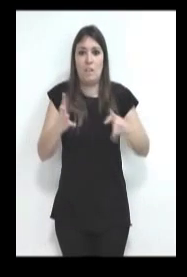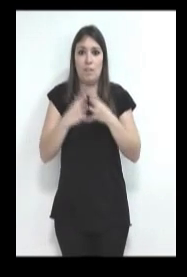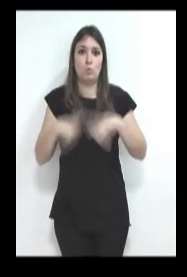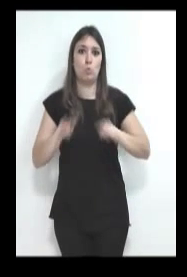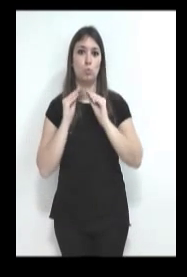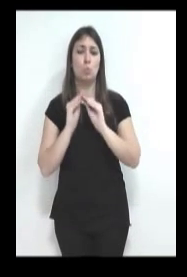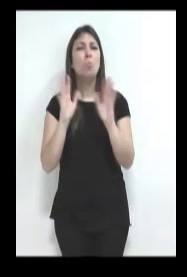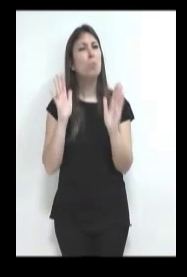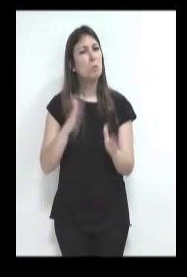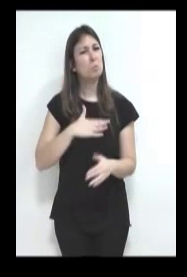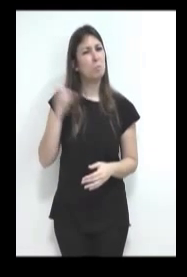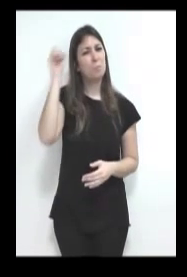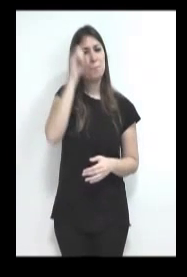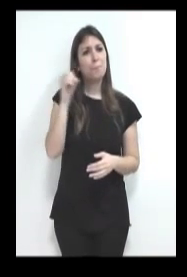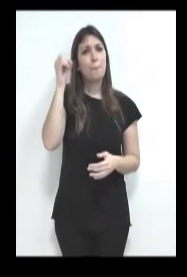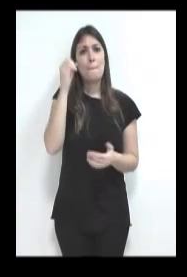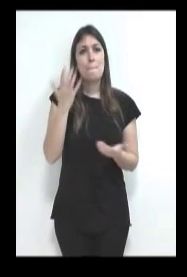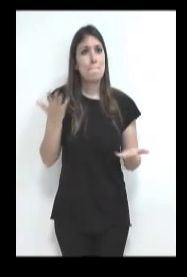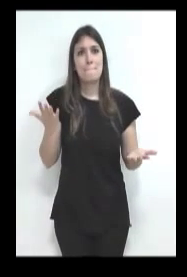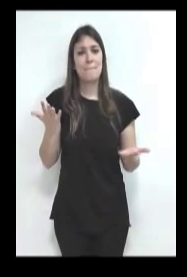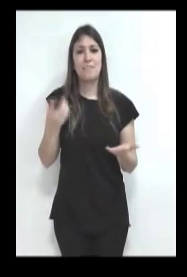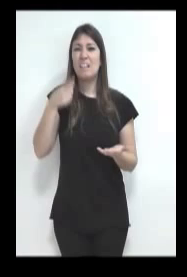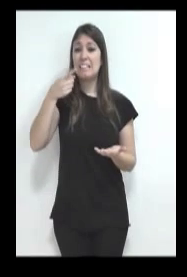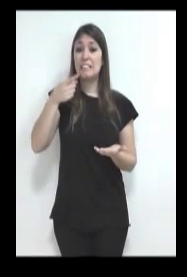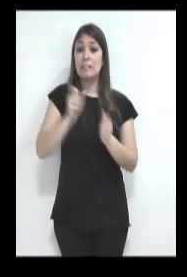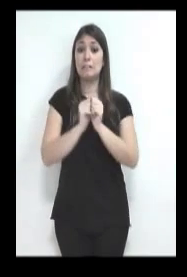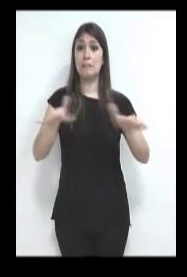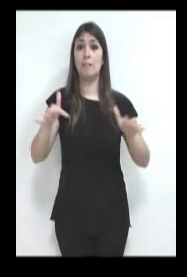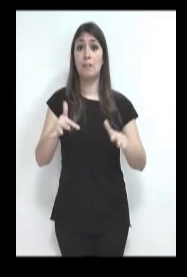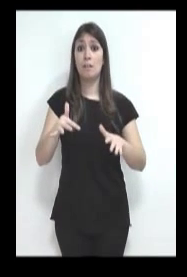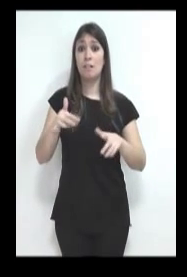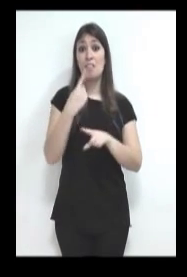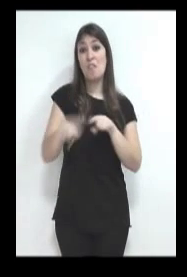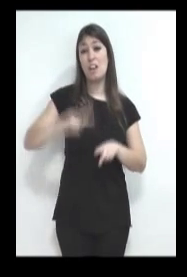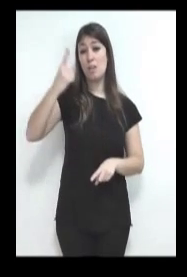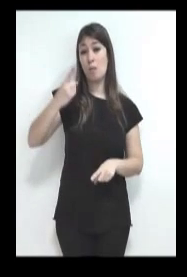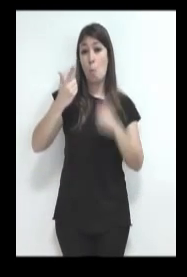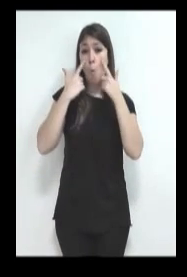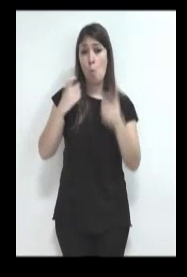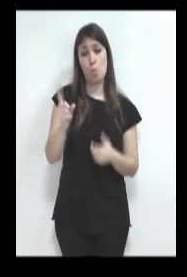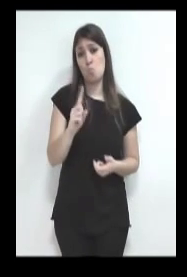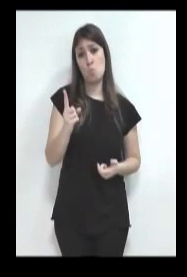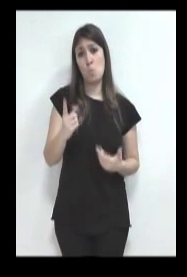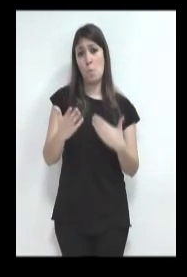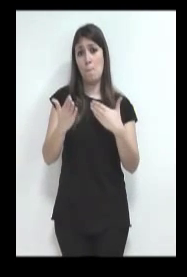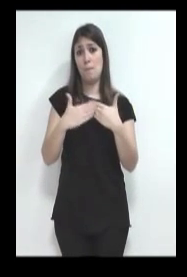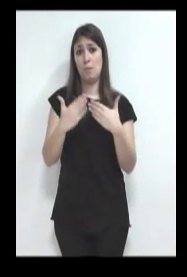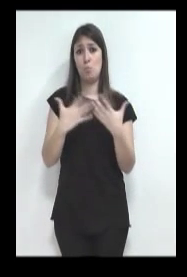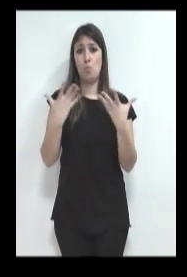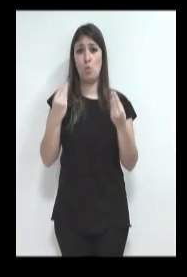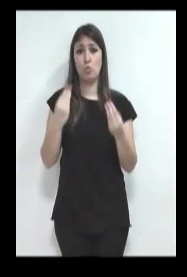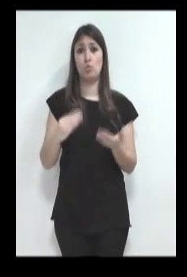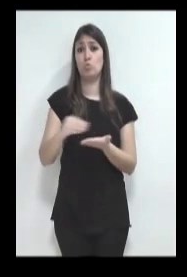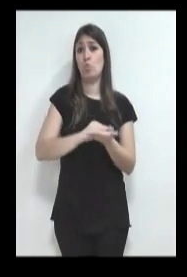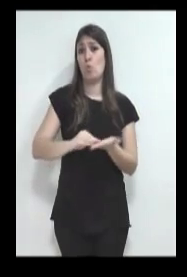infraestructuras, pero yo creo que no va a ser esa la gran diferencia, al menos en muchas de las